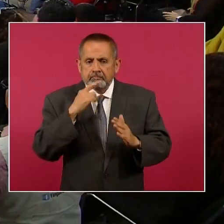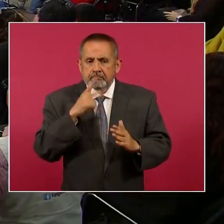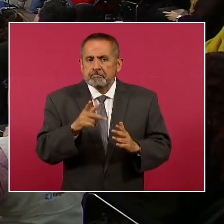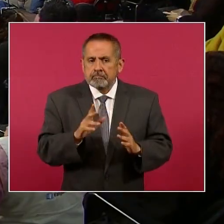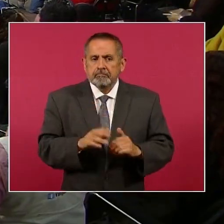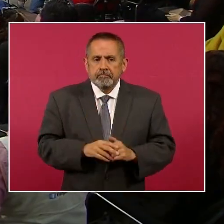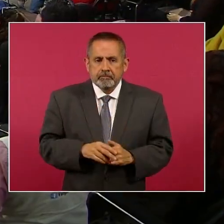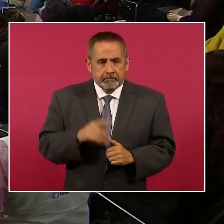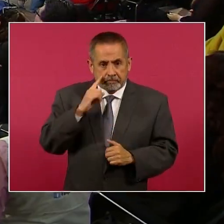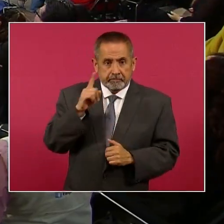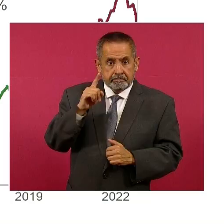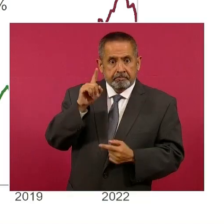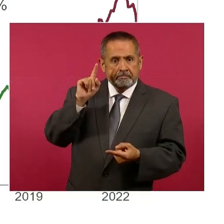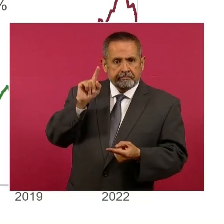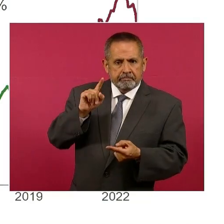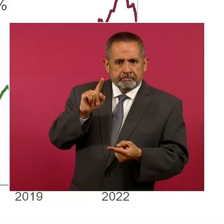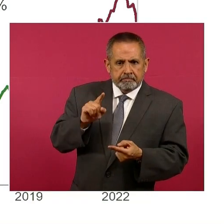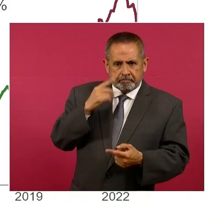Y ya vamos así.